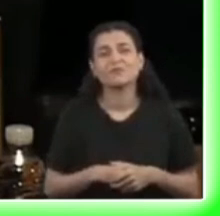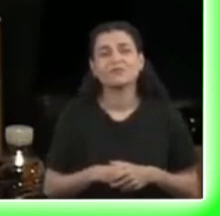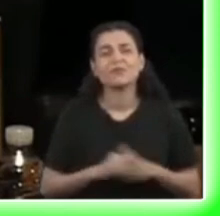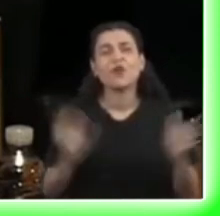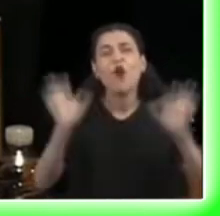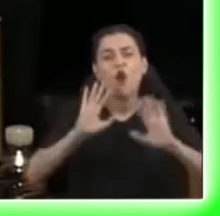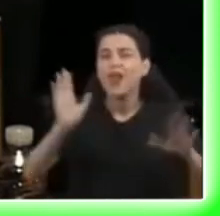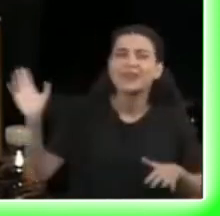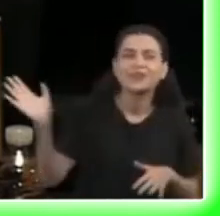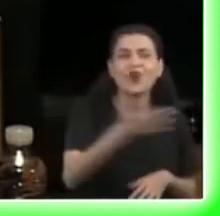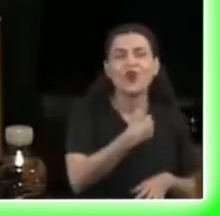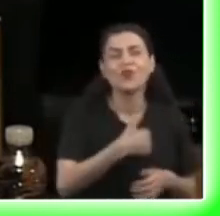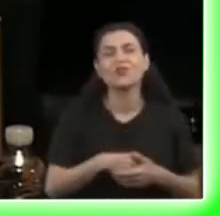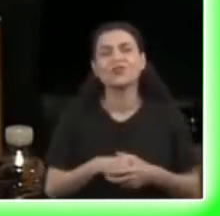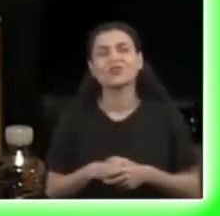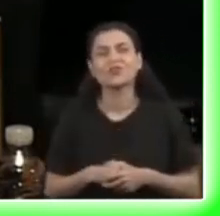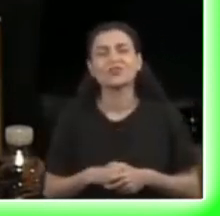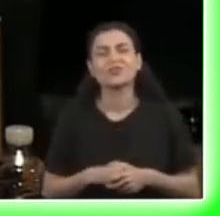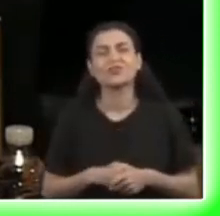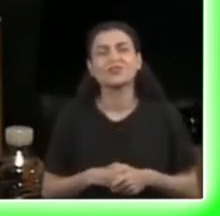¡Hola a todos!